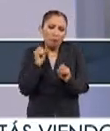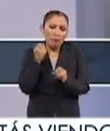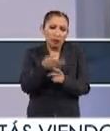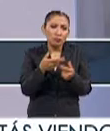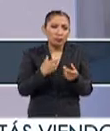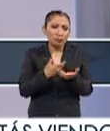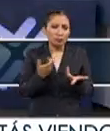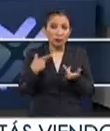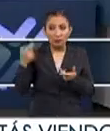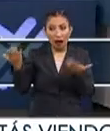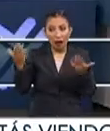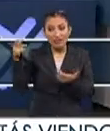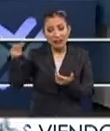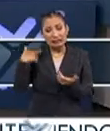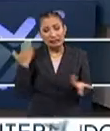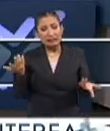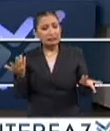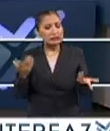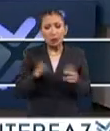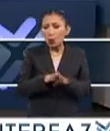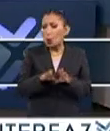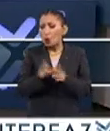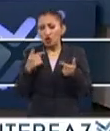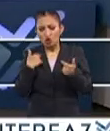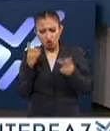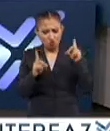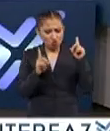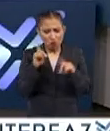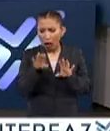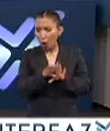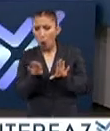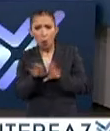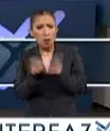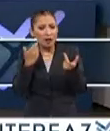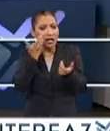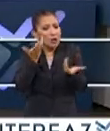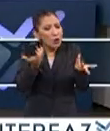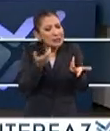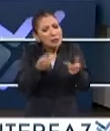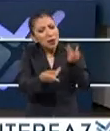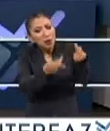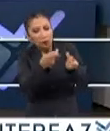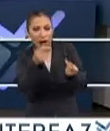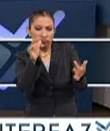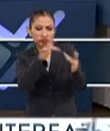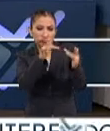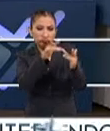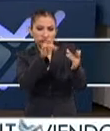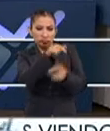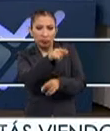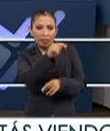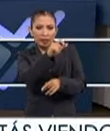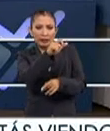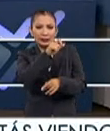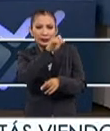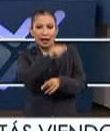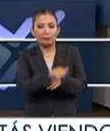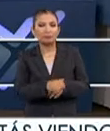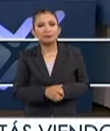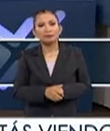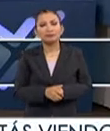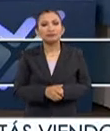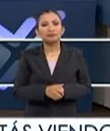Sí, mucha gente de repente se pregunta, bueno, ¿y cómo tengo estas dudas? Quiero hacer alguna pregunta. Bueno, pues ya nos acabas de ofrecer estas